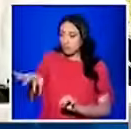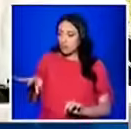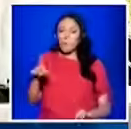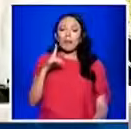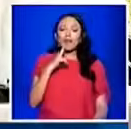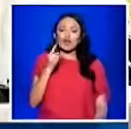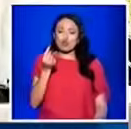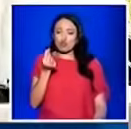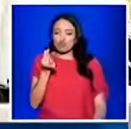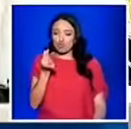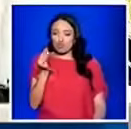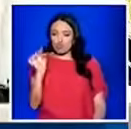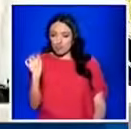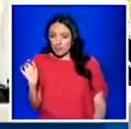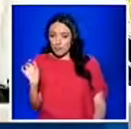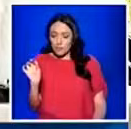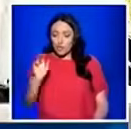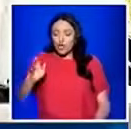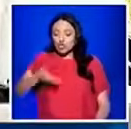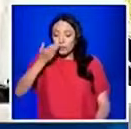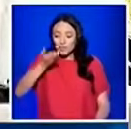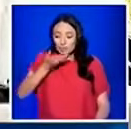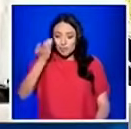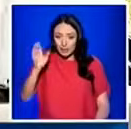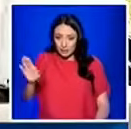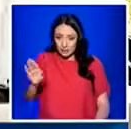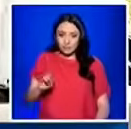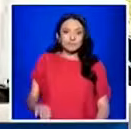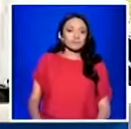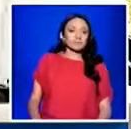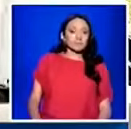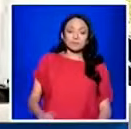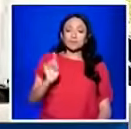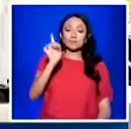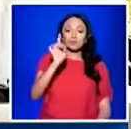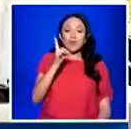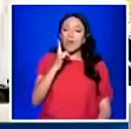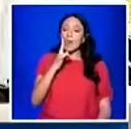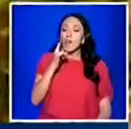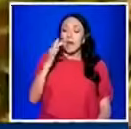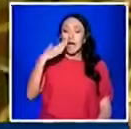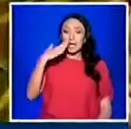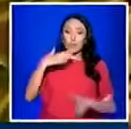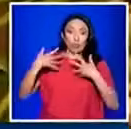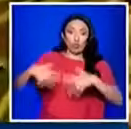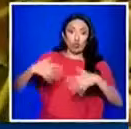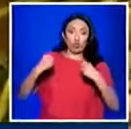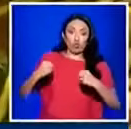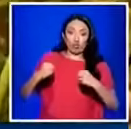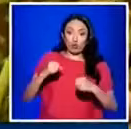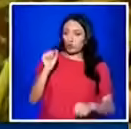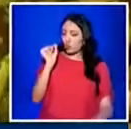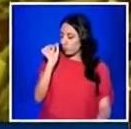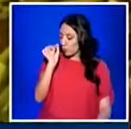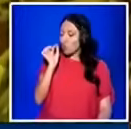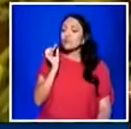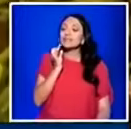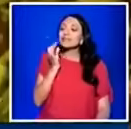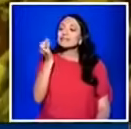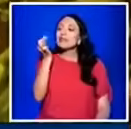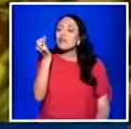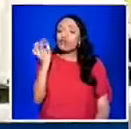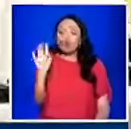refinar el caldo que nosotros vamos a hacer. El ají no va a soltar su sabor picante, sino solo lo